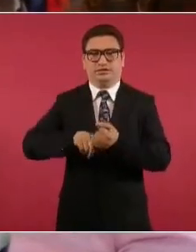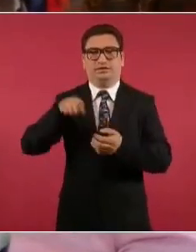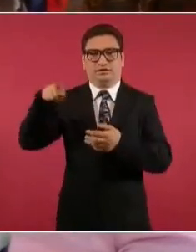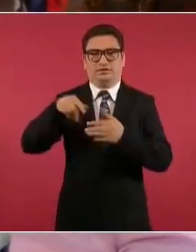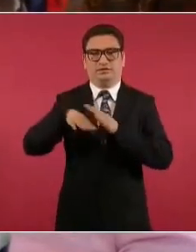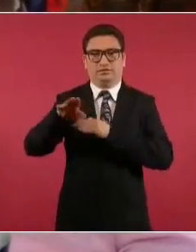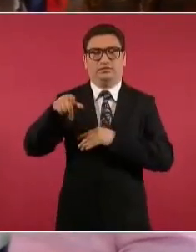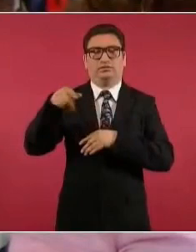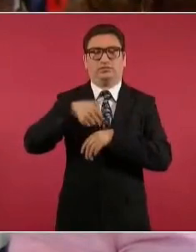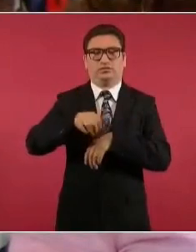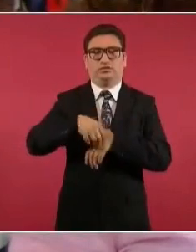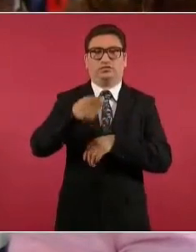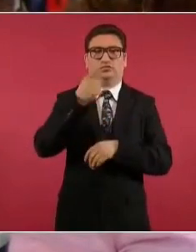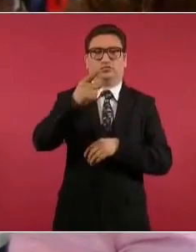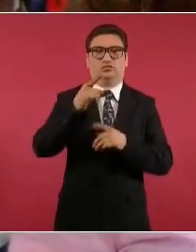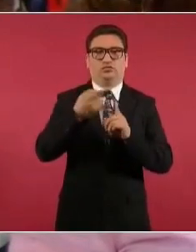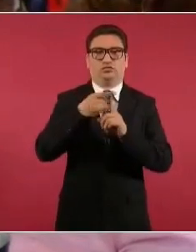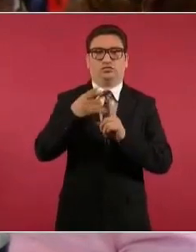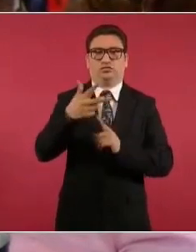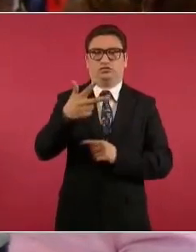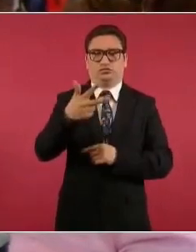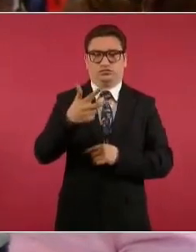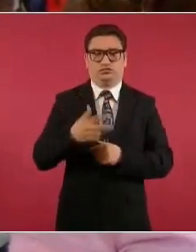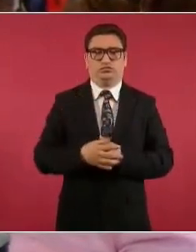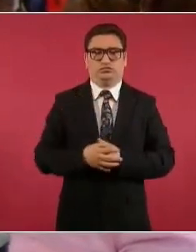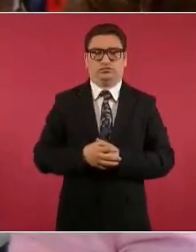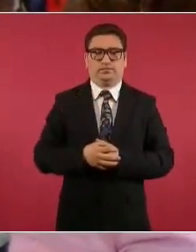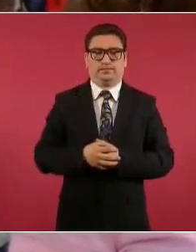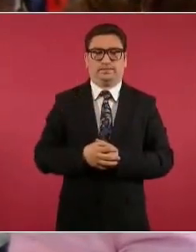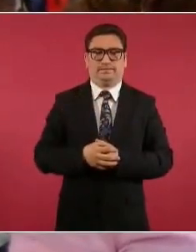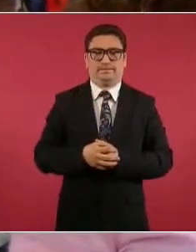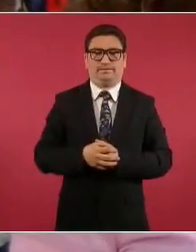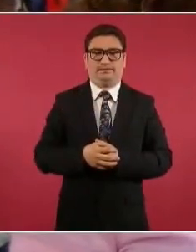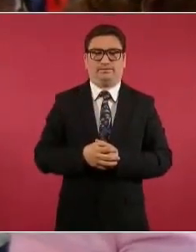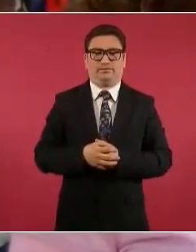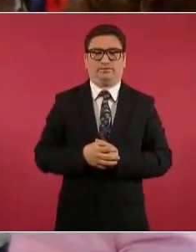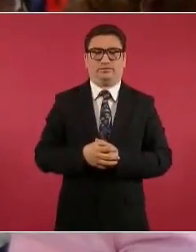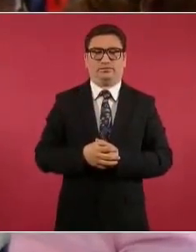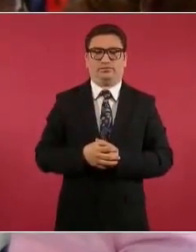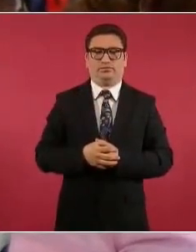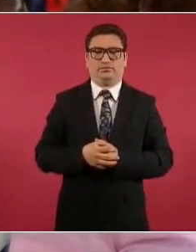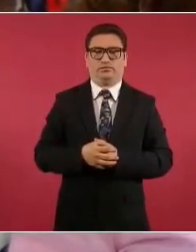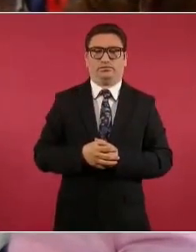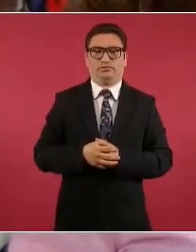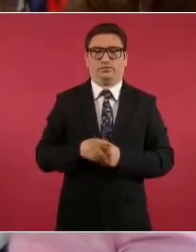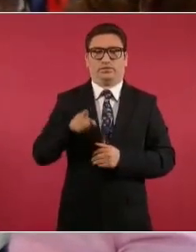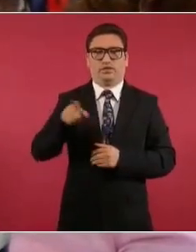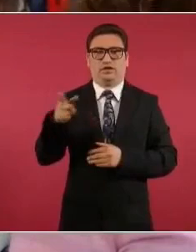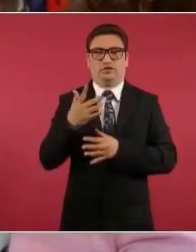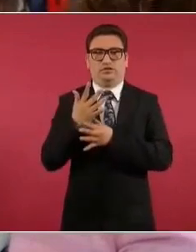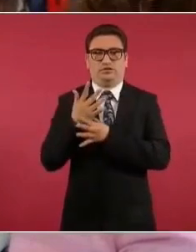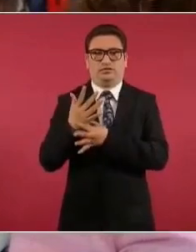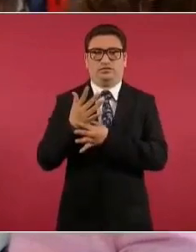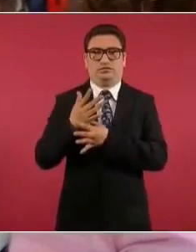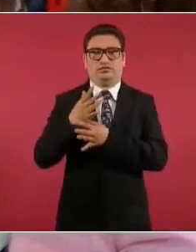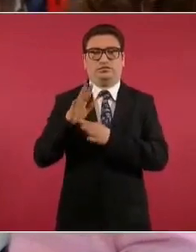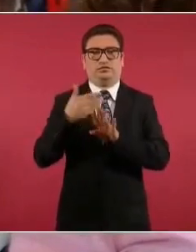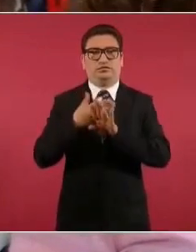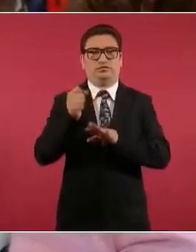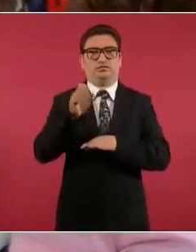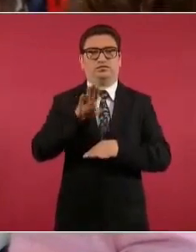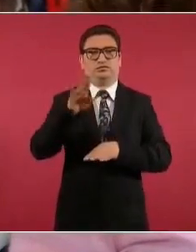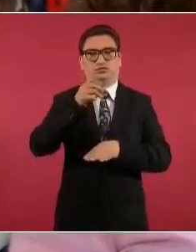en el campo militar número uno, en la puerta 8. Los señalamientos van contra el subsecretario